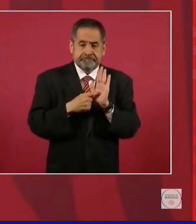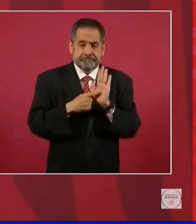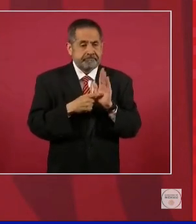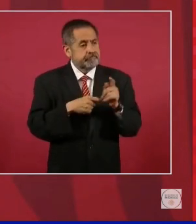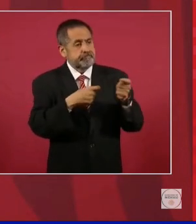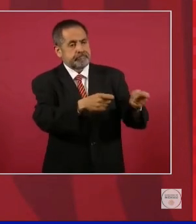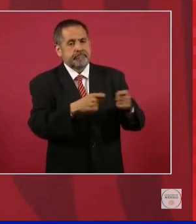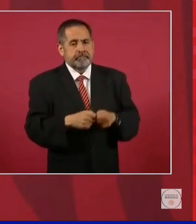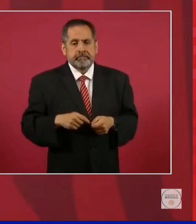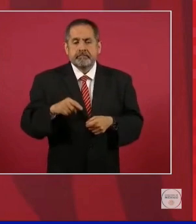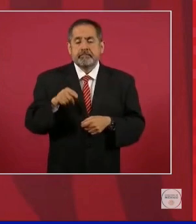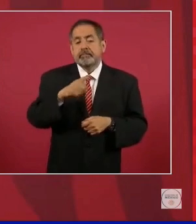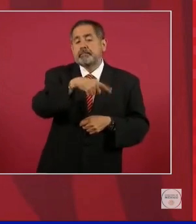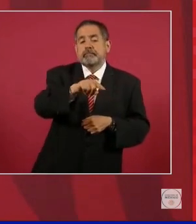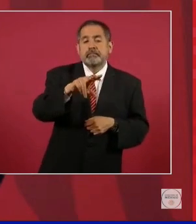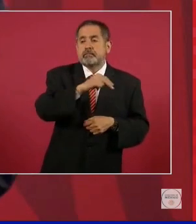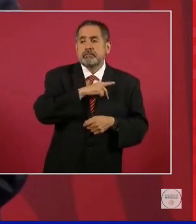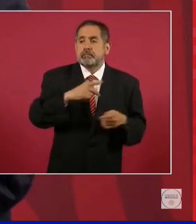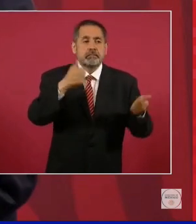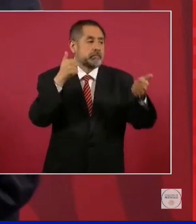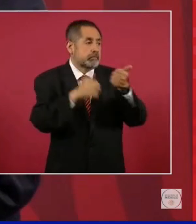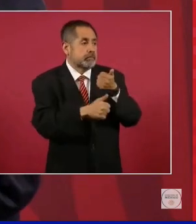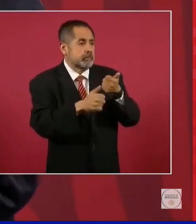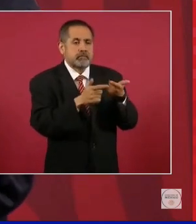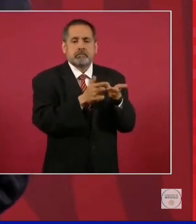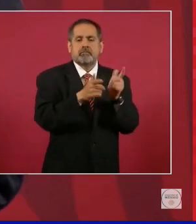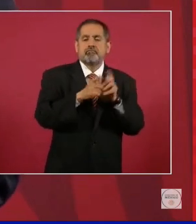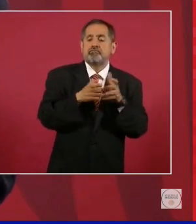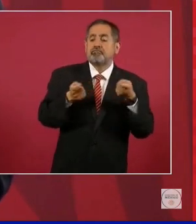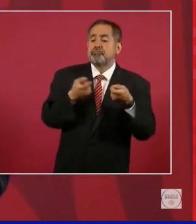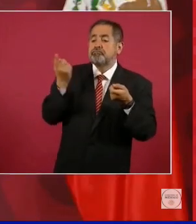que no estén al servicio de un grupo, de una minoría,